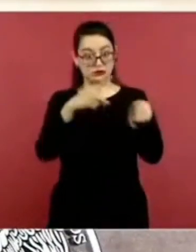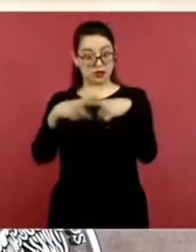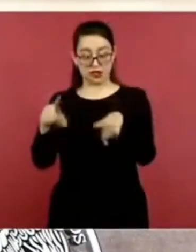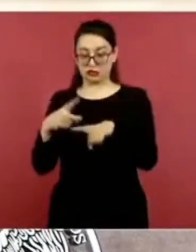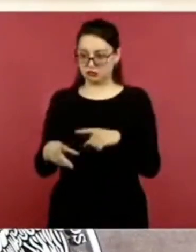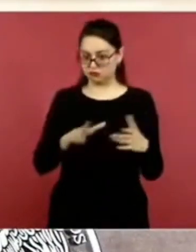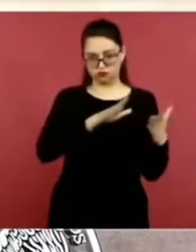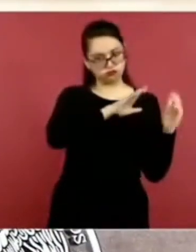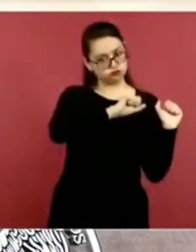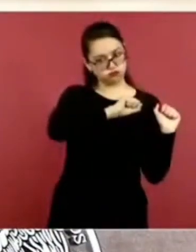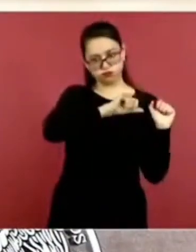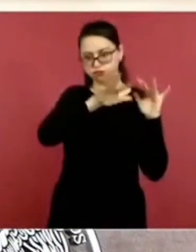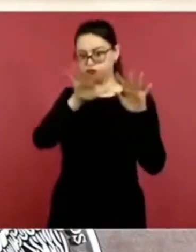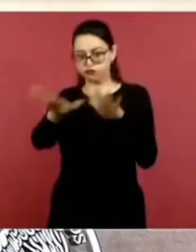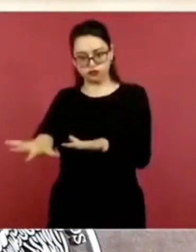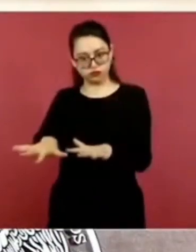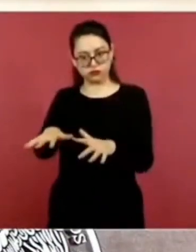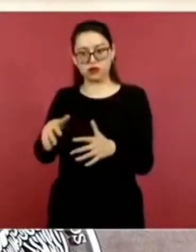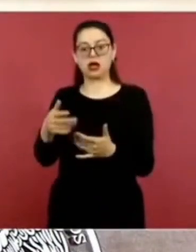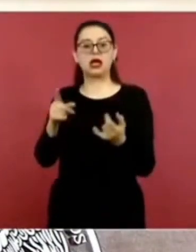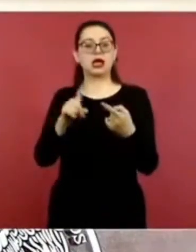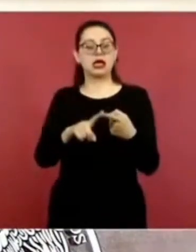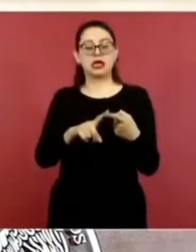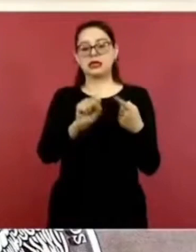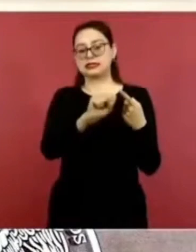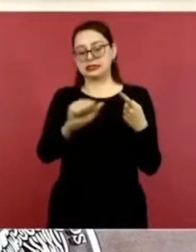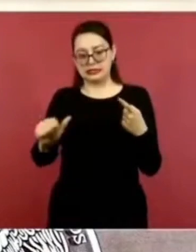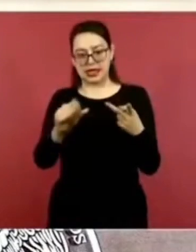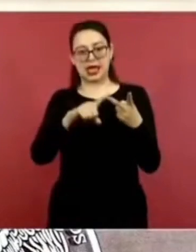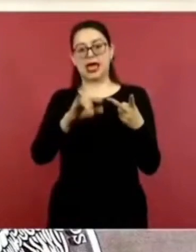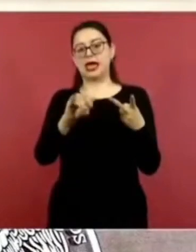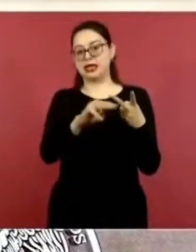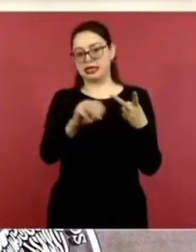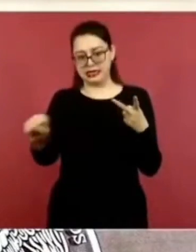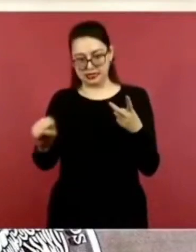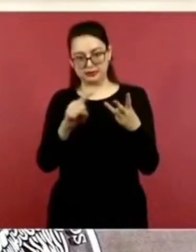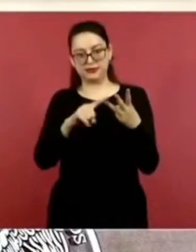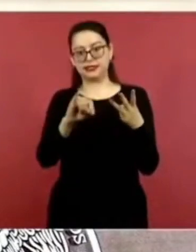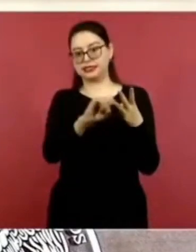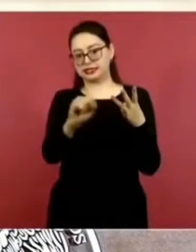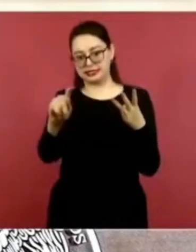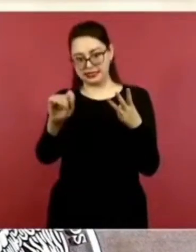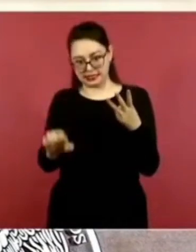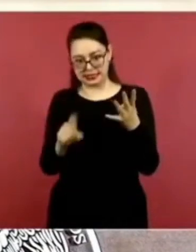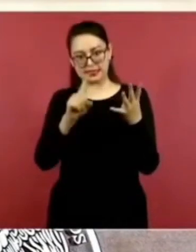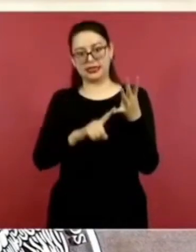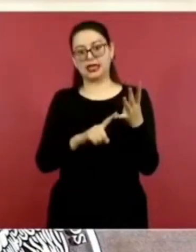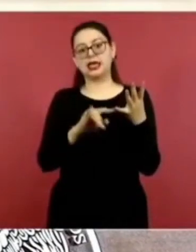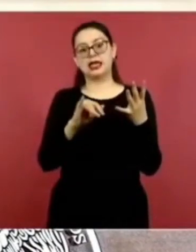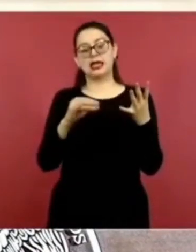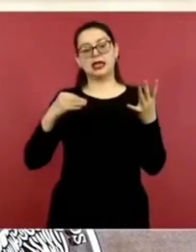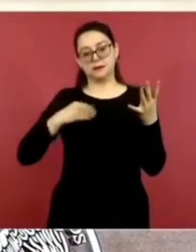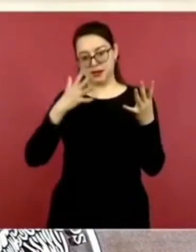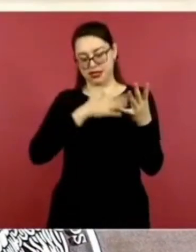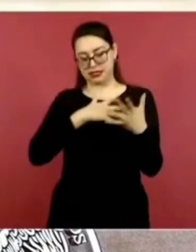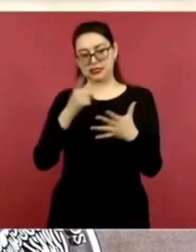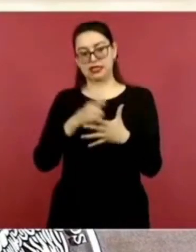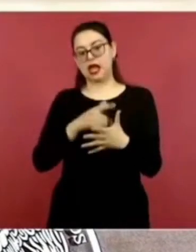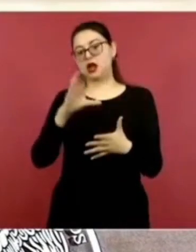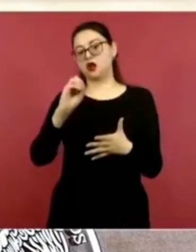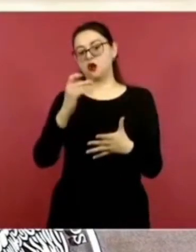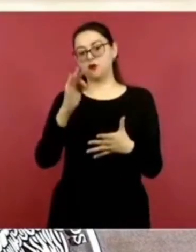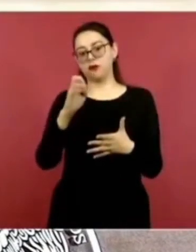federales, o sea, de la Secretaría de Salud, del IMSS, del ISSSTE, de IMSS Bienestar, de COFEPRIS y del Consejo de